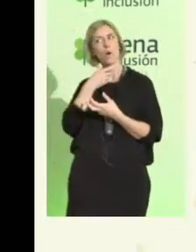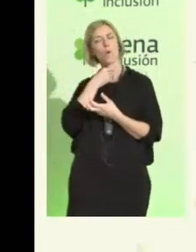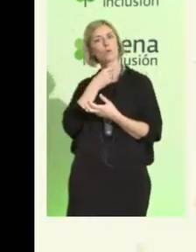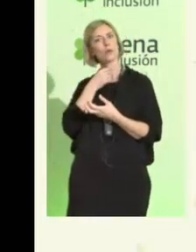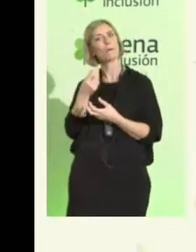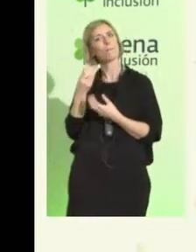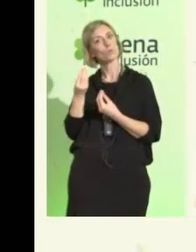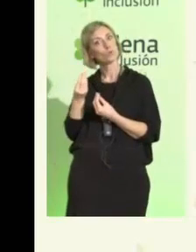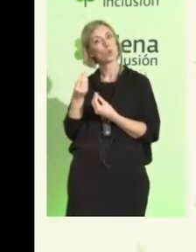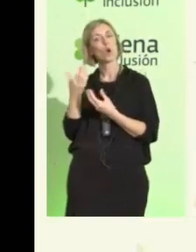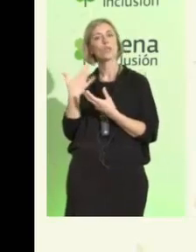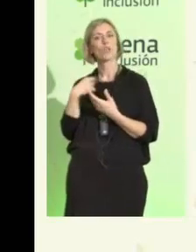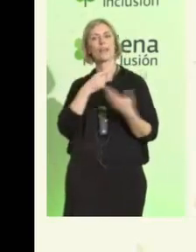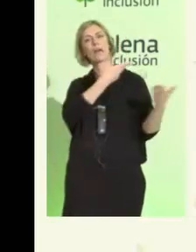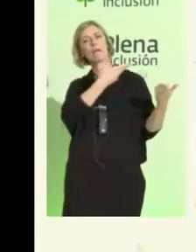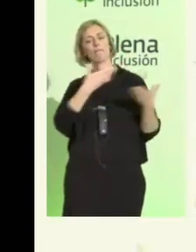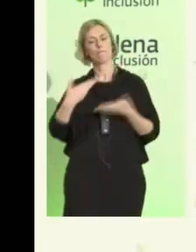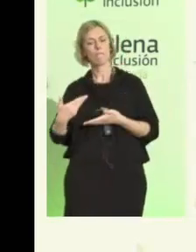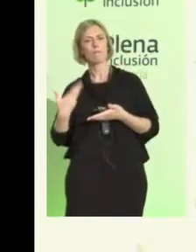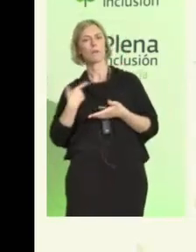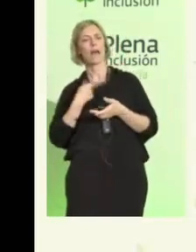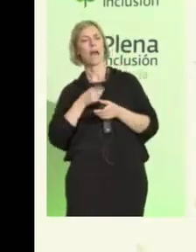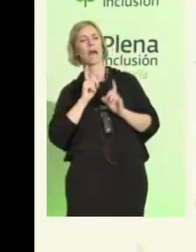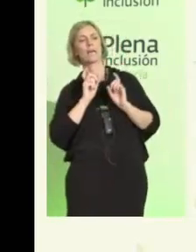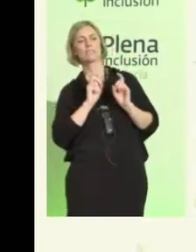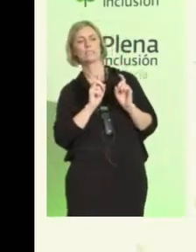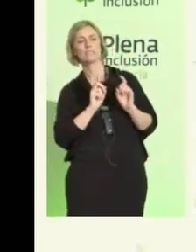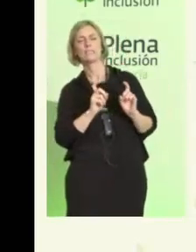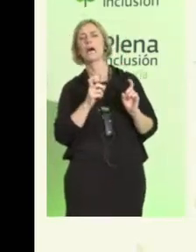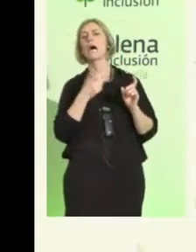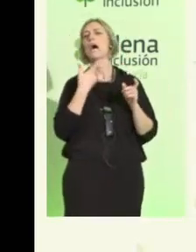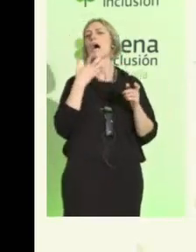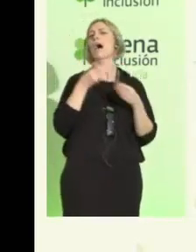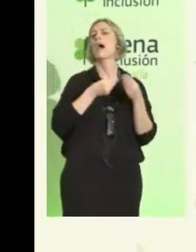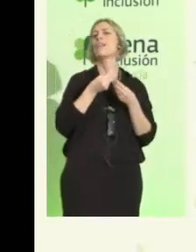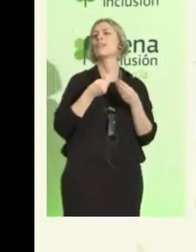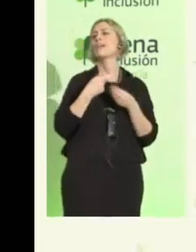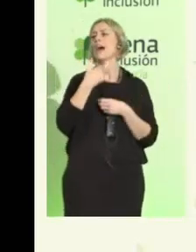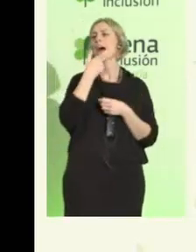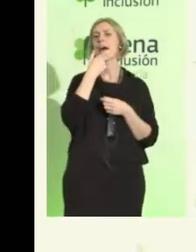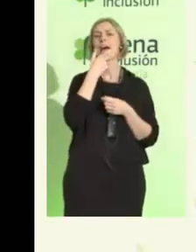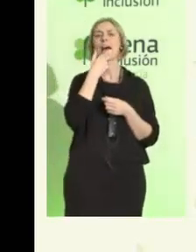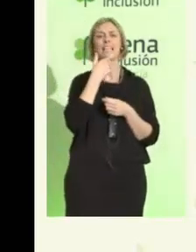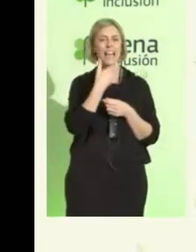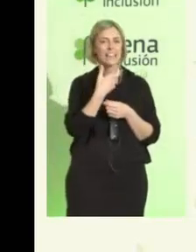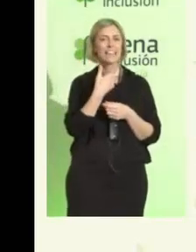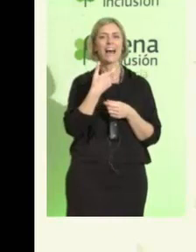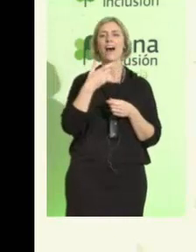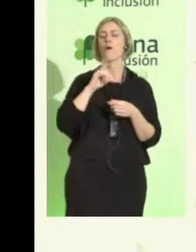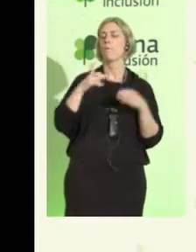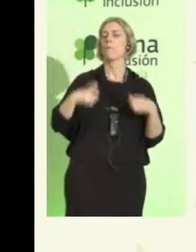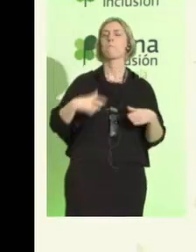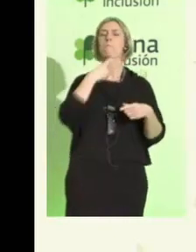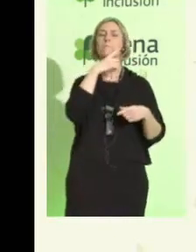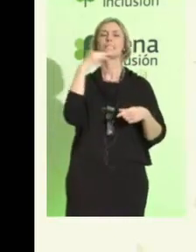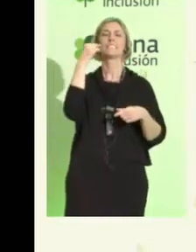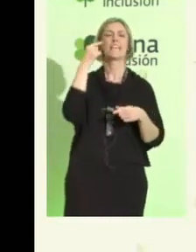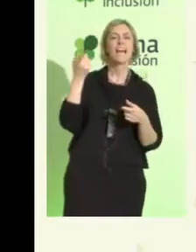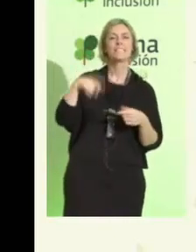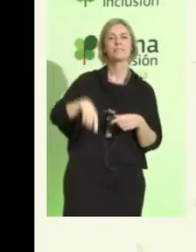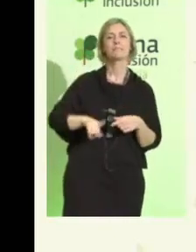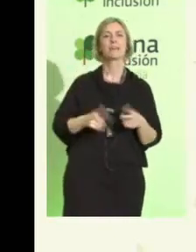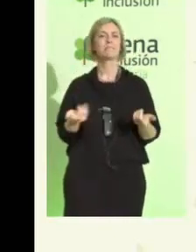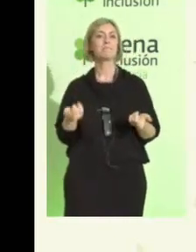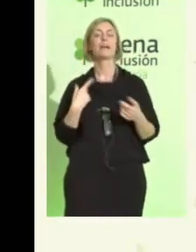y empezó a hacer también, a hacer galletas, a cocinar galletas y pasteles con estas señoras. Y luego la otra pasión de Mada son